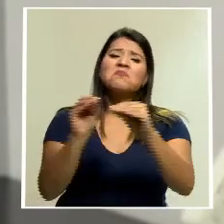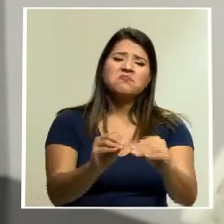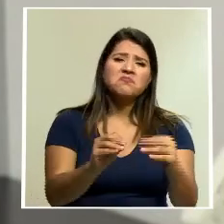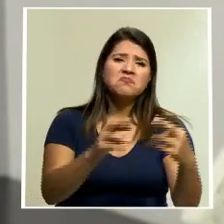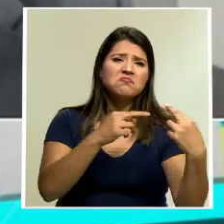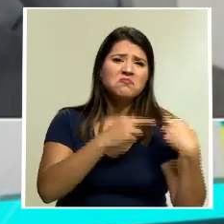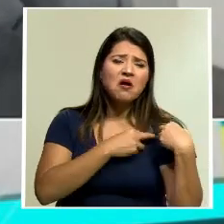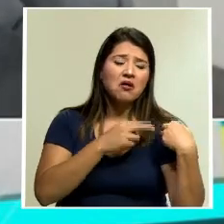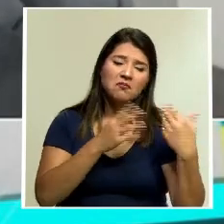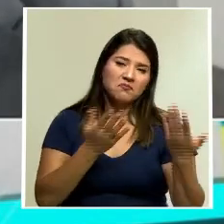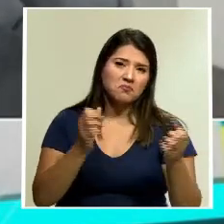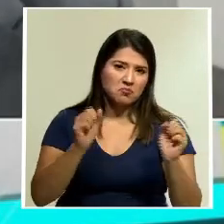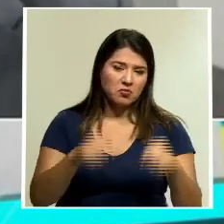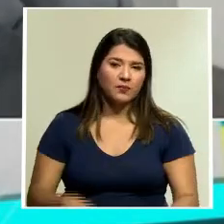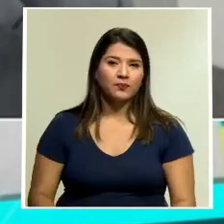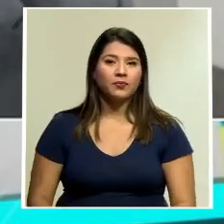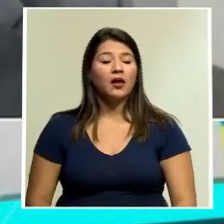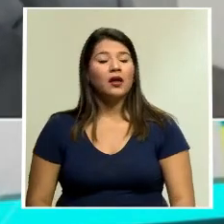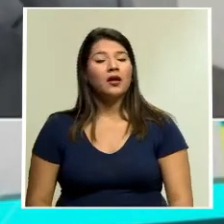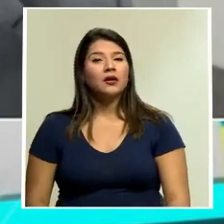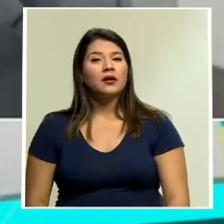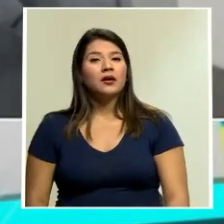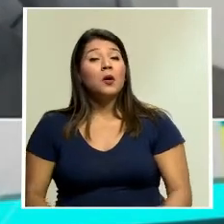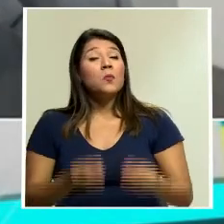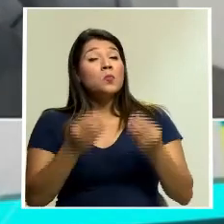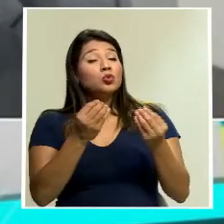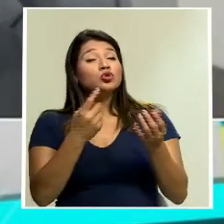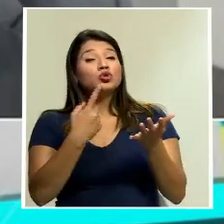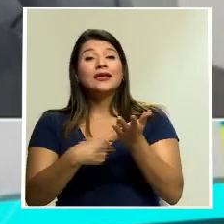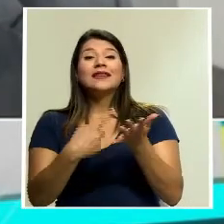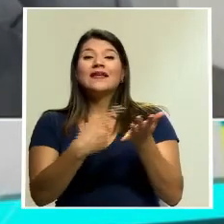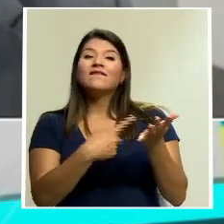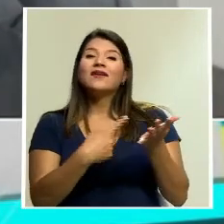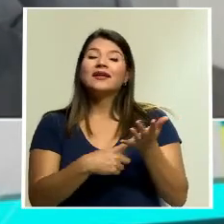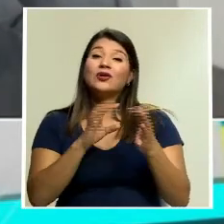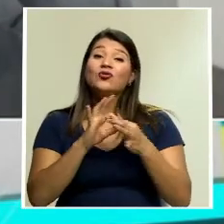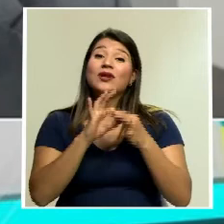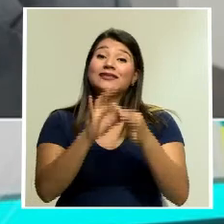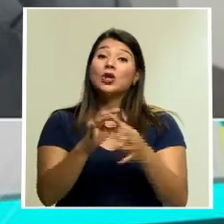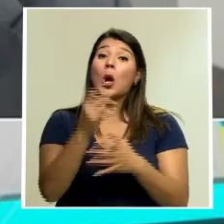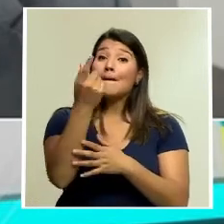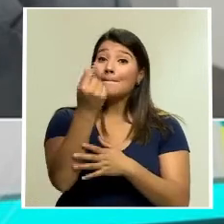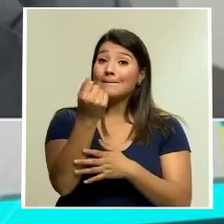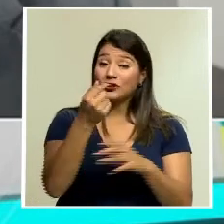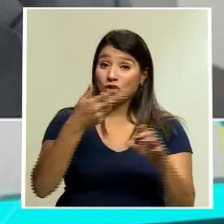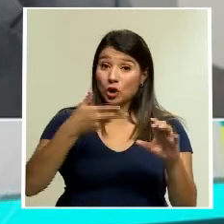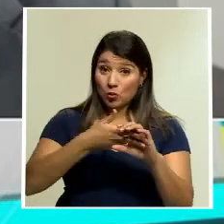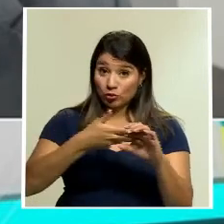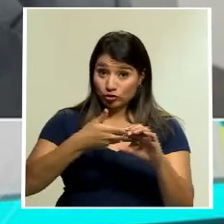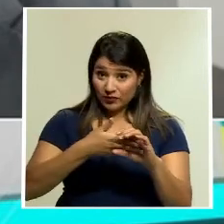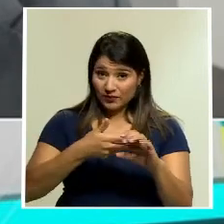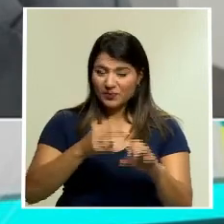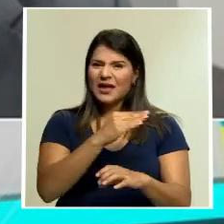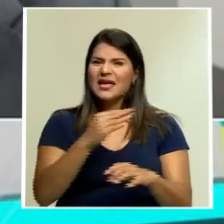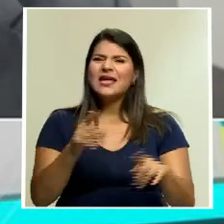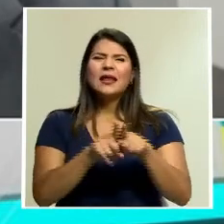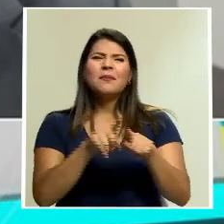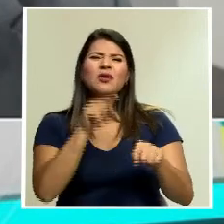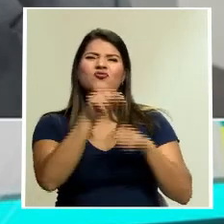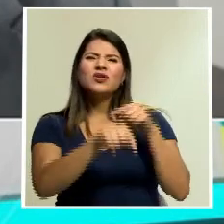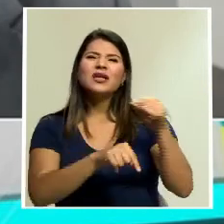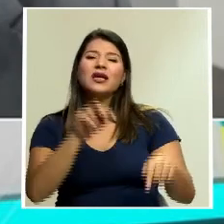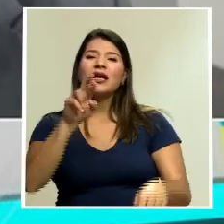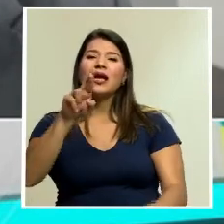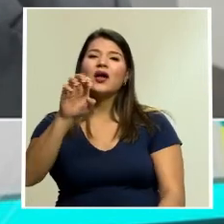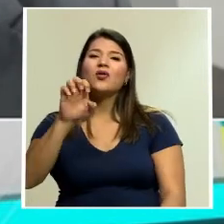reinventarse. Don Erwin, mucho se debate sobre el precio de los combustibles y se critica a Recope